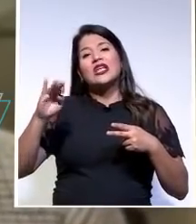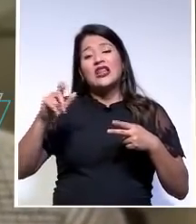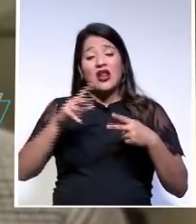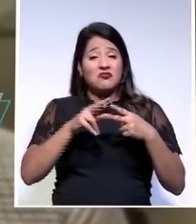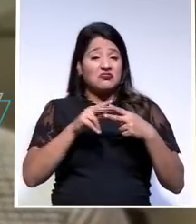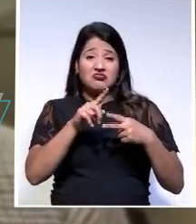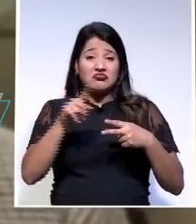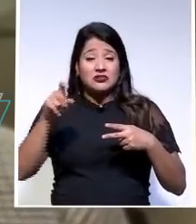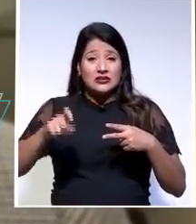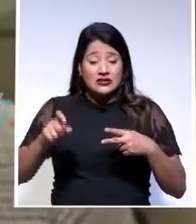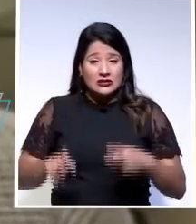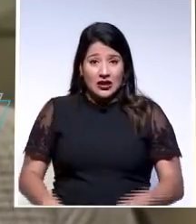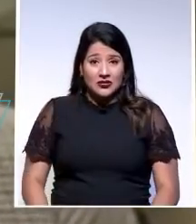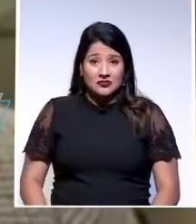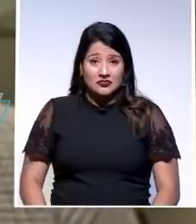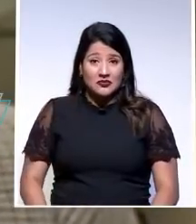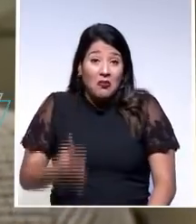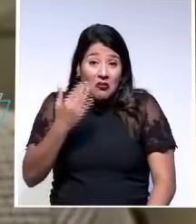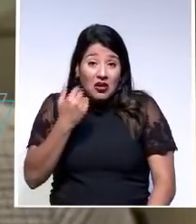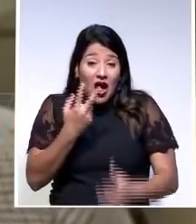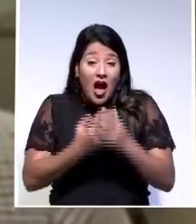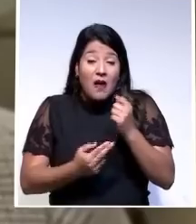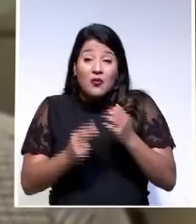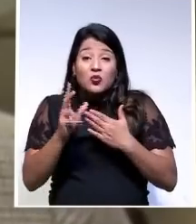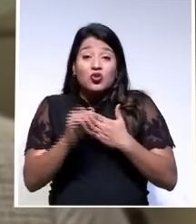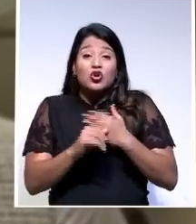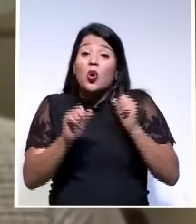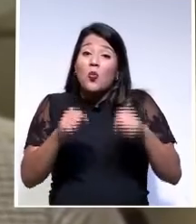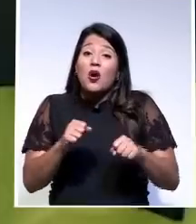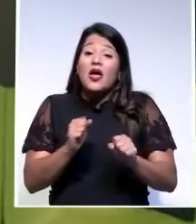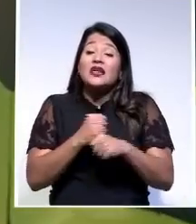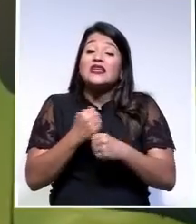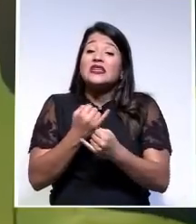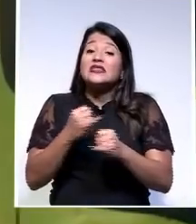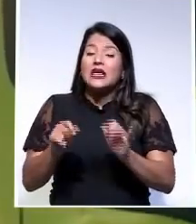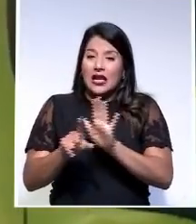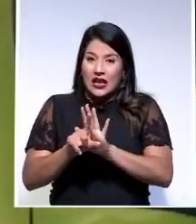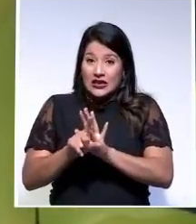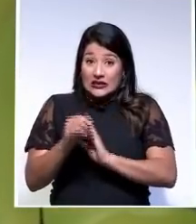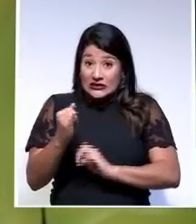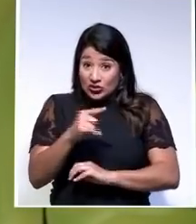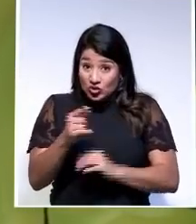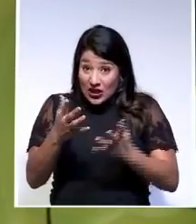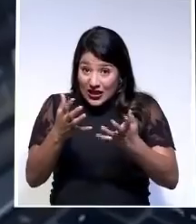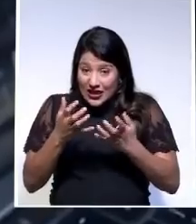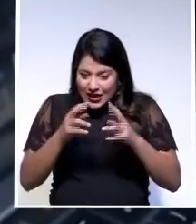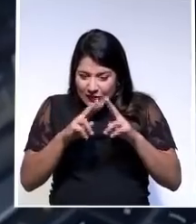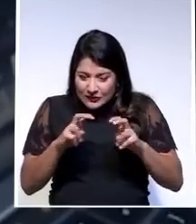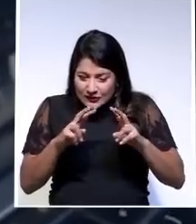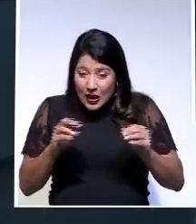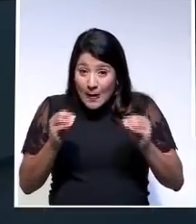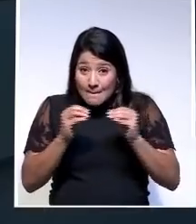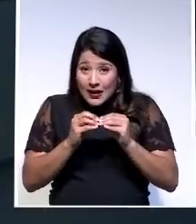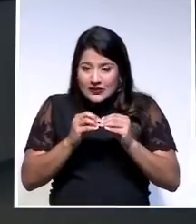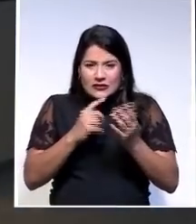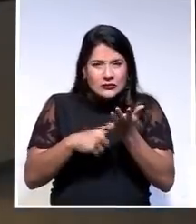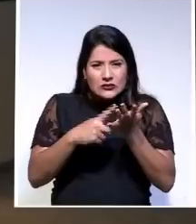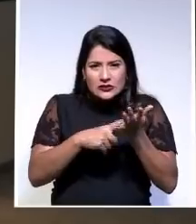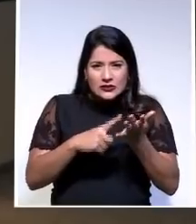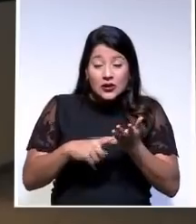innecesarios porque los dos proyectos se pueden hacer sin la ley. Quienes deseen observar con mayor detalle los conversatorios